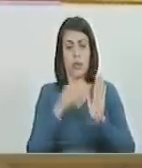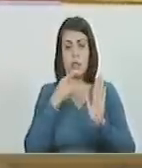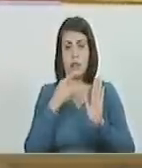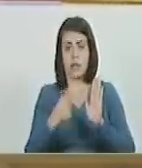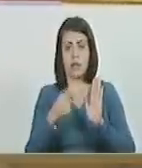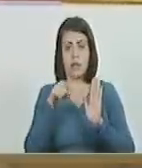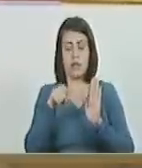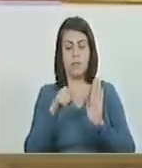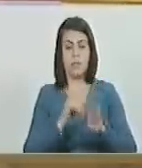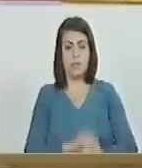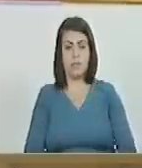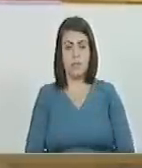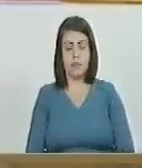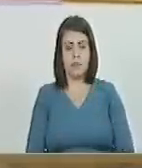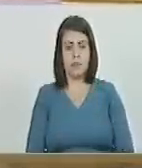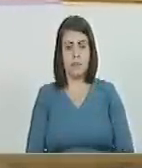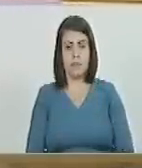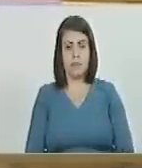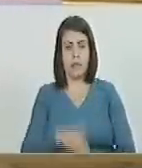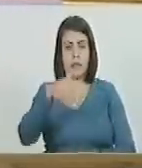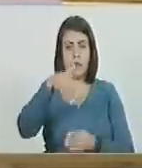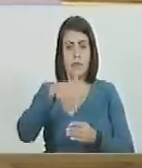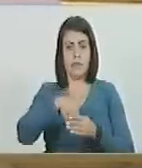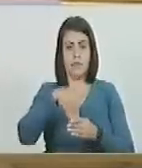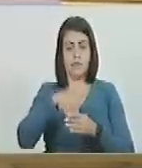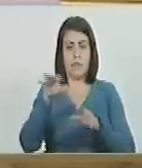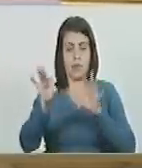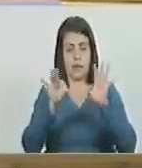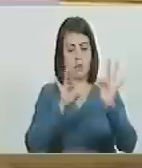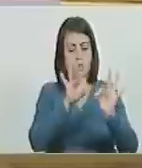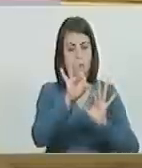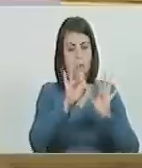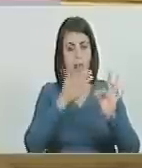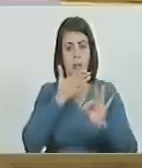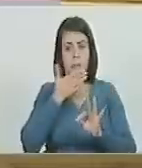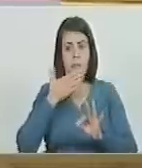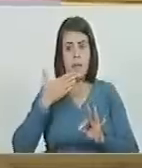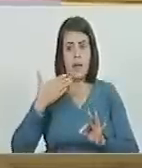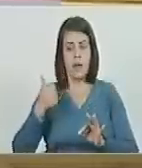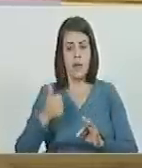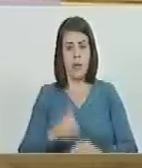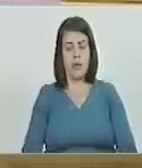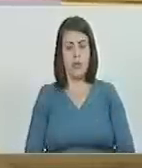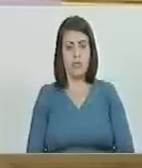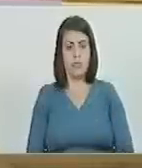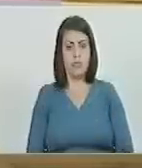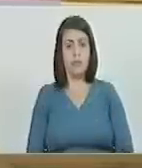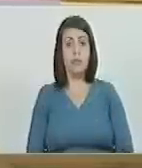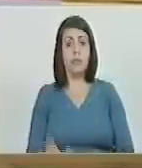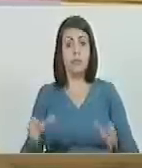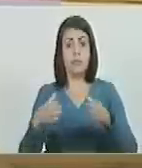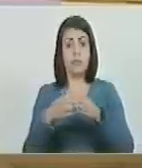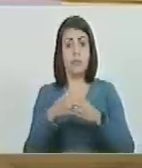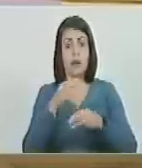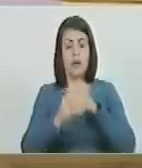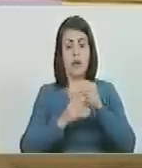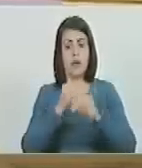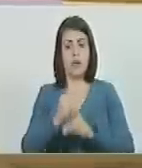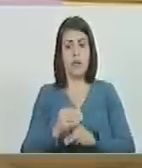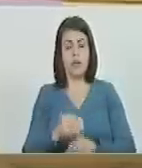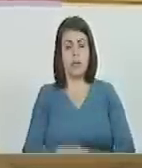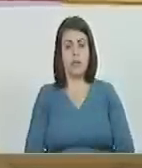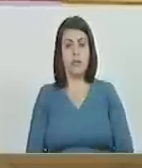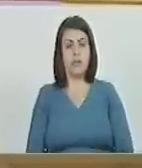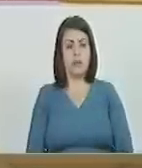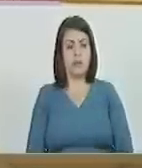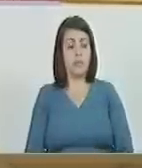establece para la selección de las mejores y los mejores que conformarán un poder